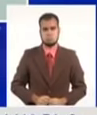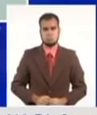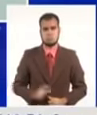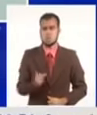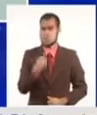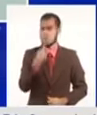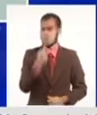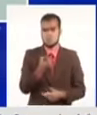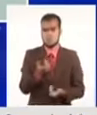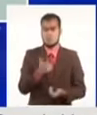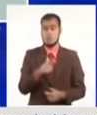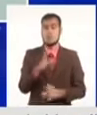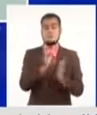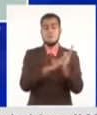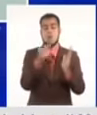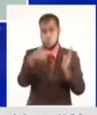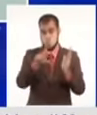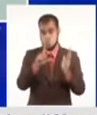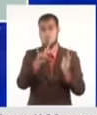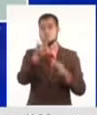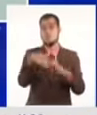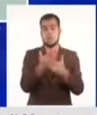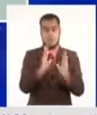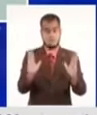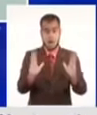julio ya se acumulan